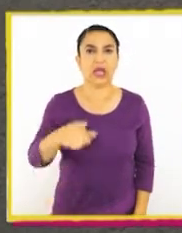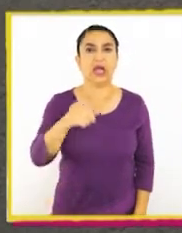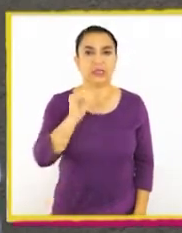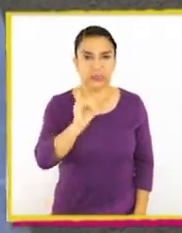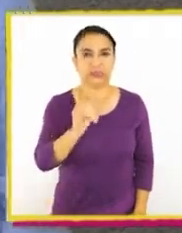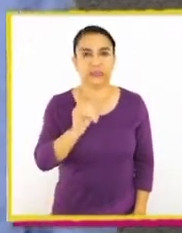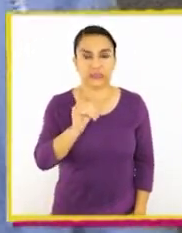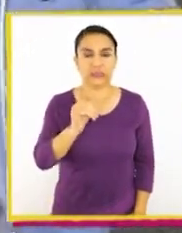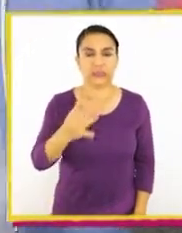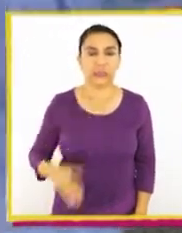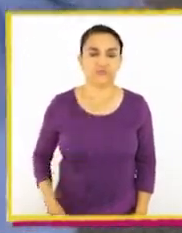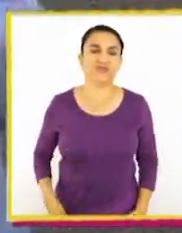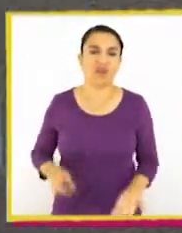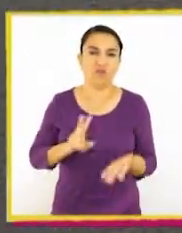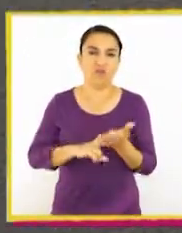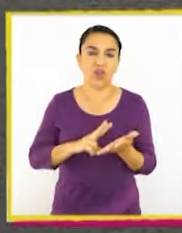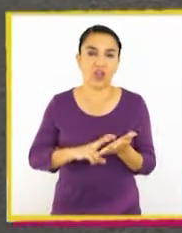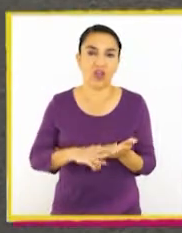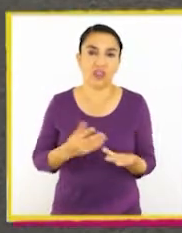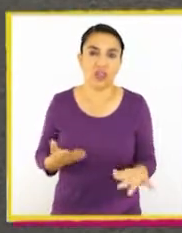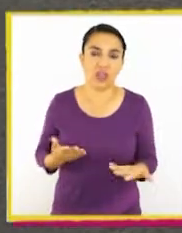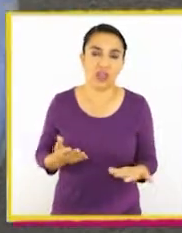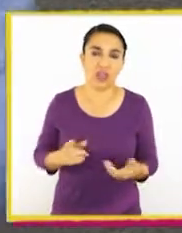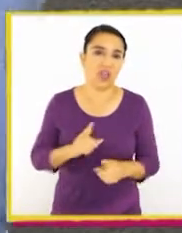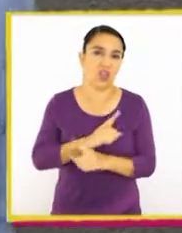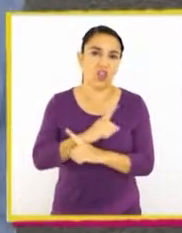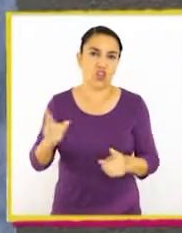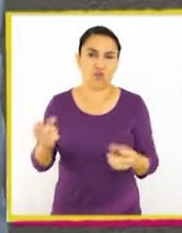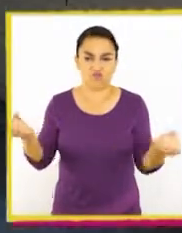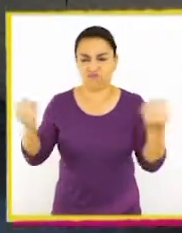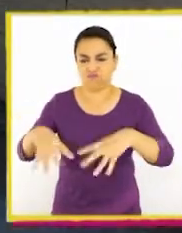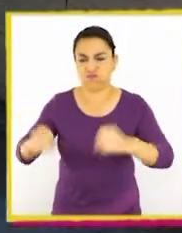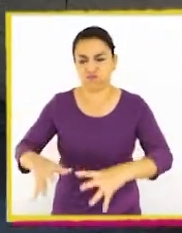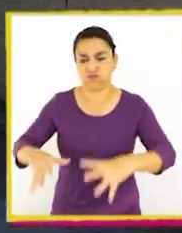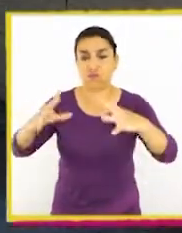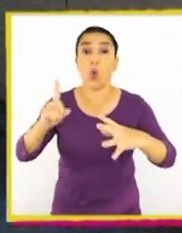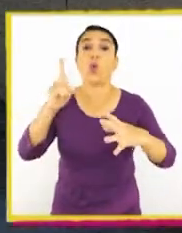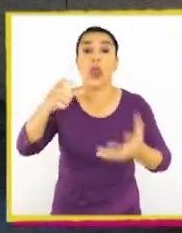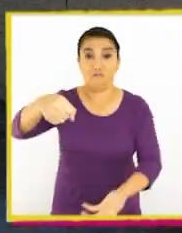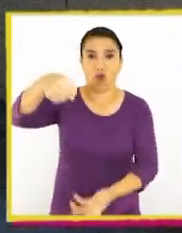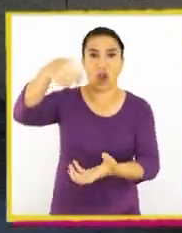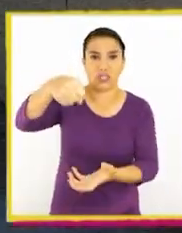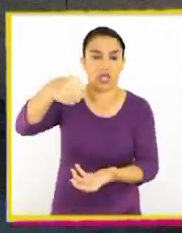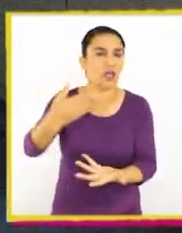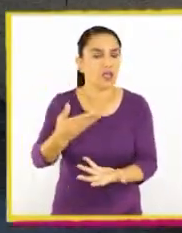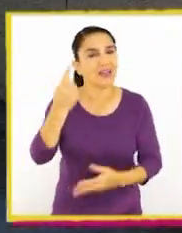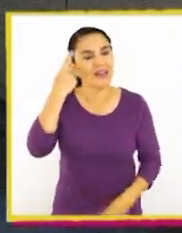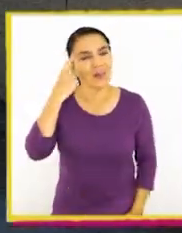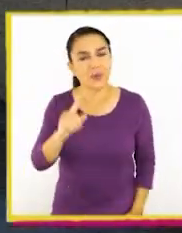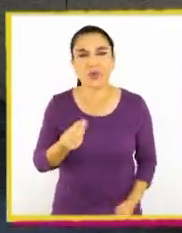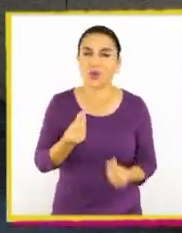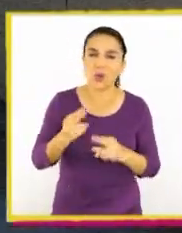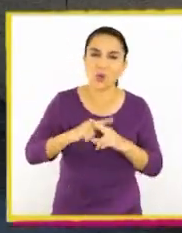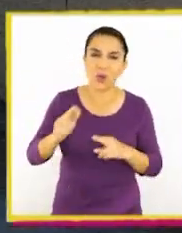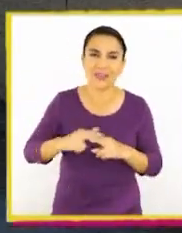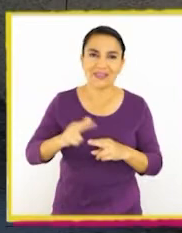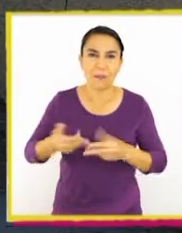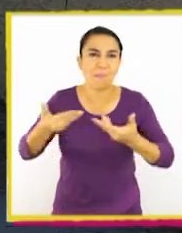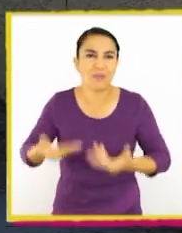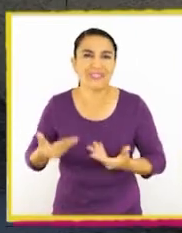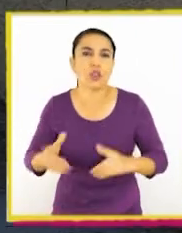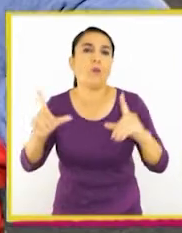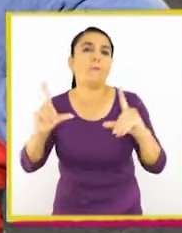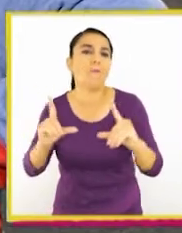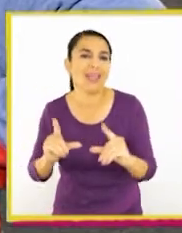Ay, sí, sí, sí. No, sí, es verdad. No debía haber acumulado tanto en una sola bolsa. ¿Pero cómo podría hacer que pese